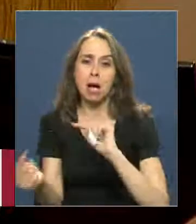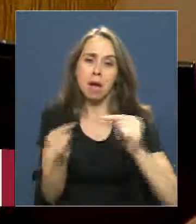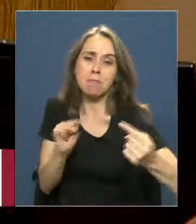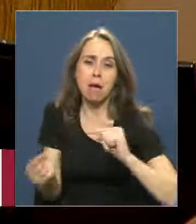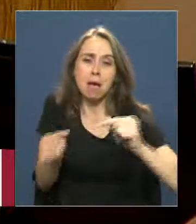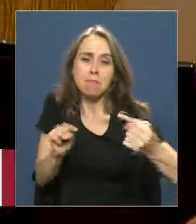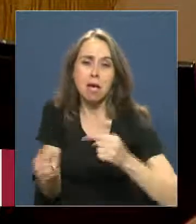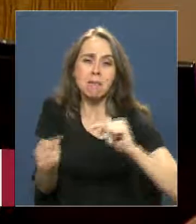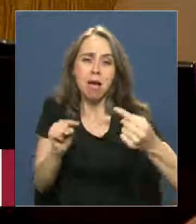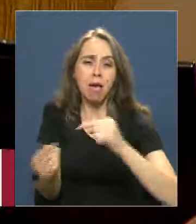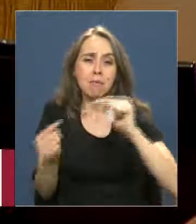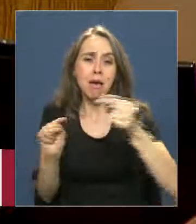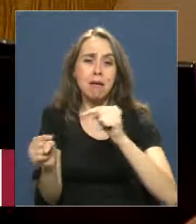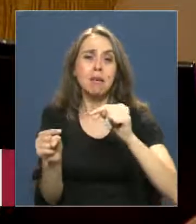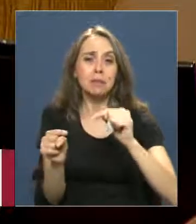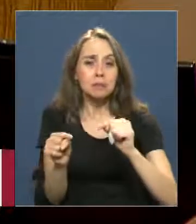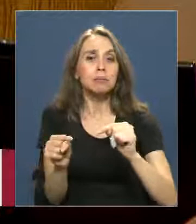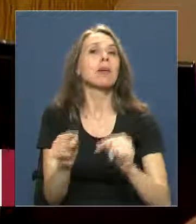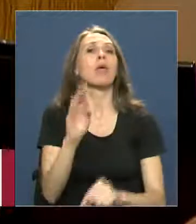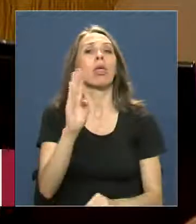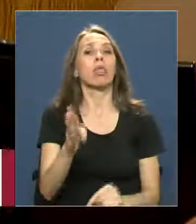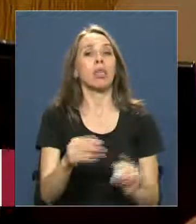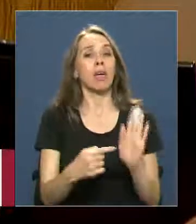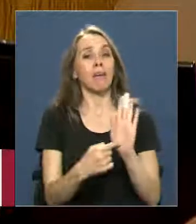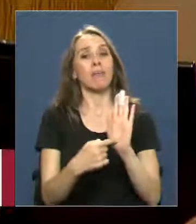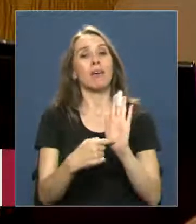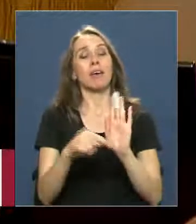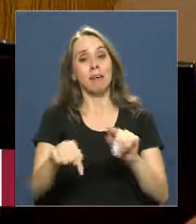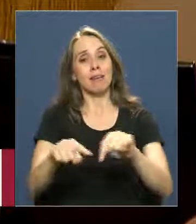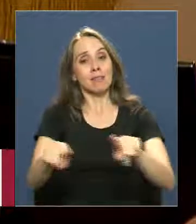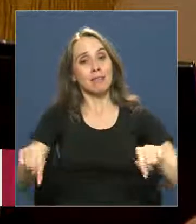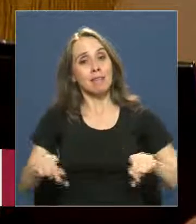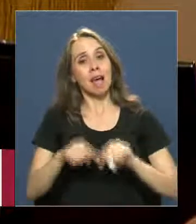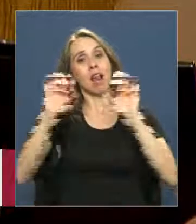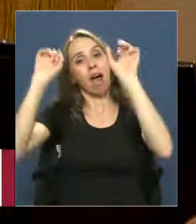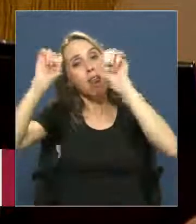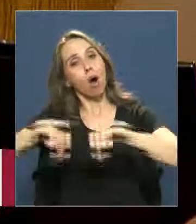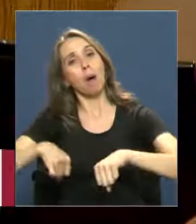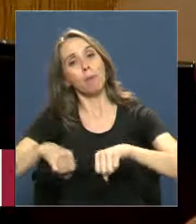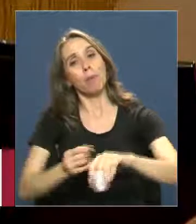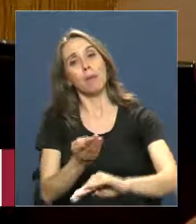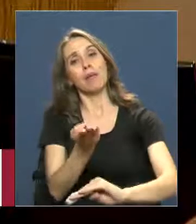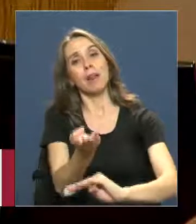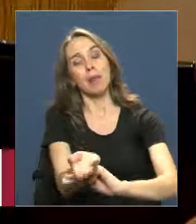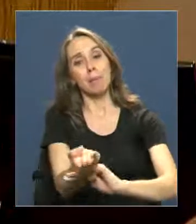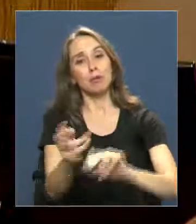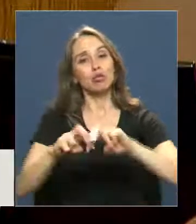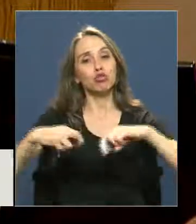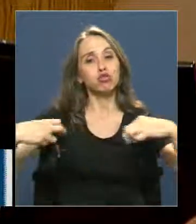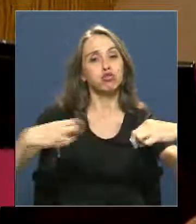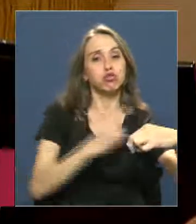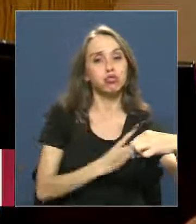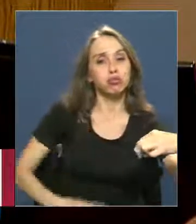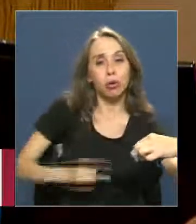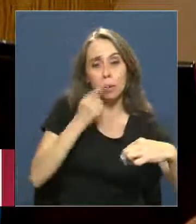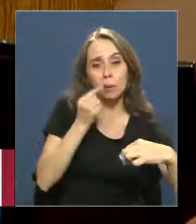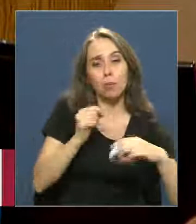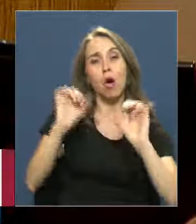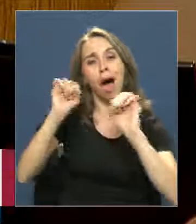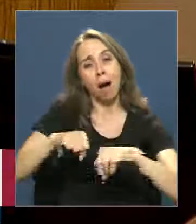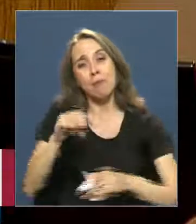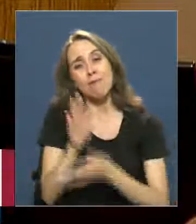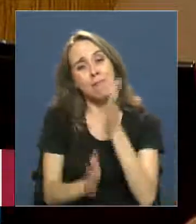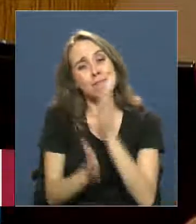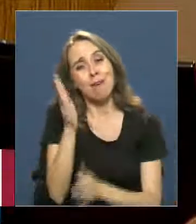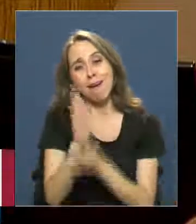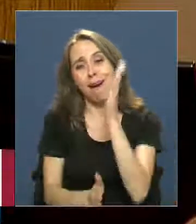en la comisión, y creo que debiera salir aprobada, y le solicito a los diputados y diputadas que la aprobemos con